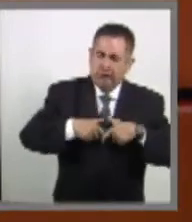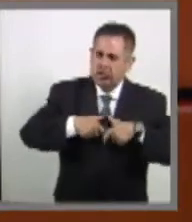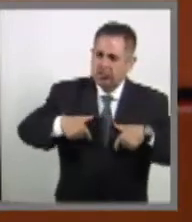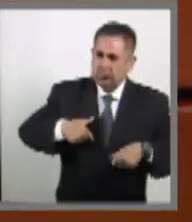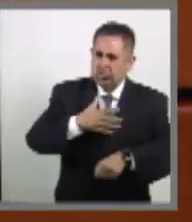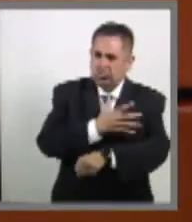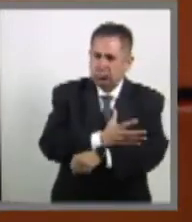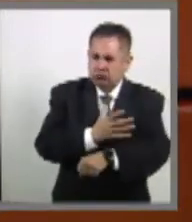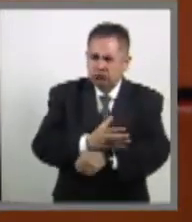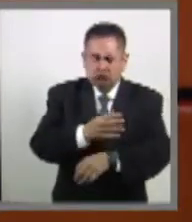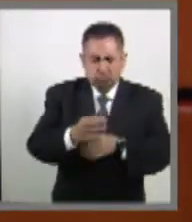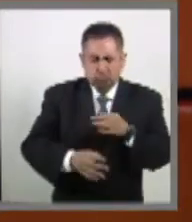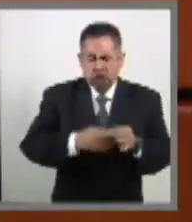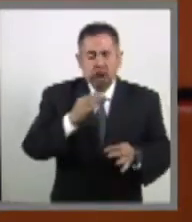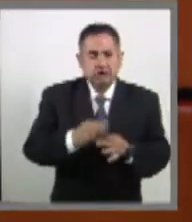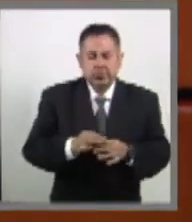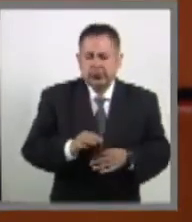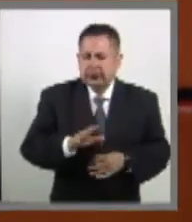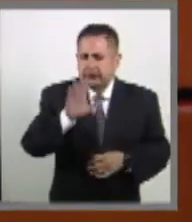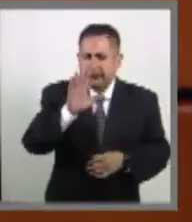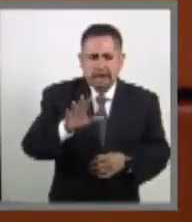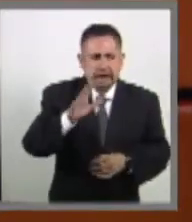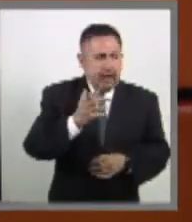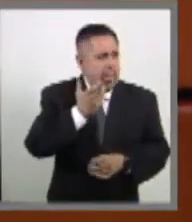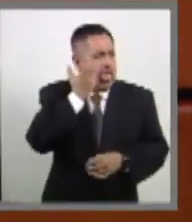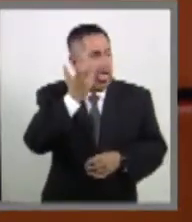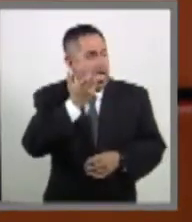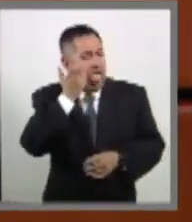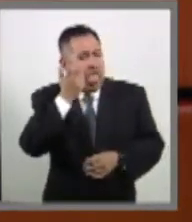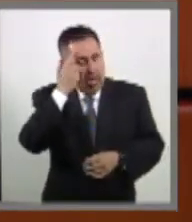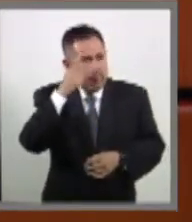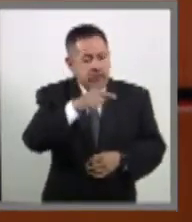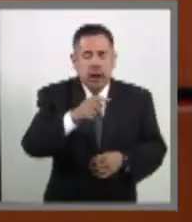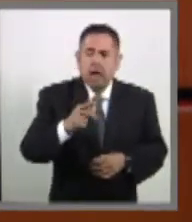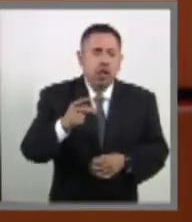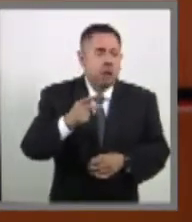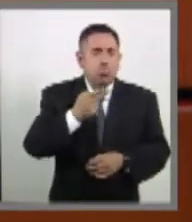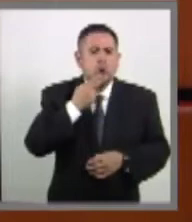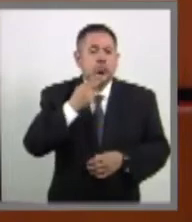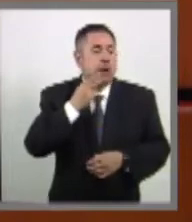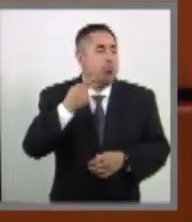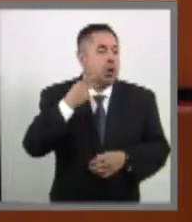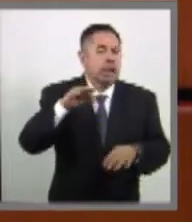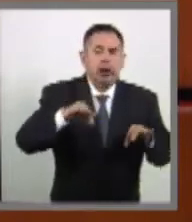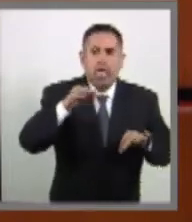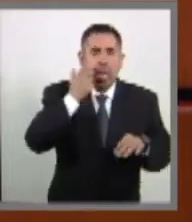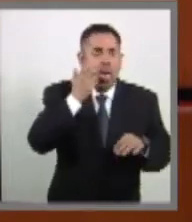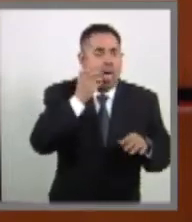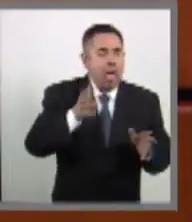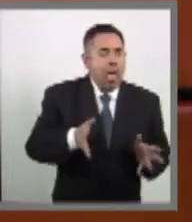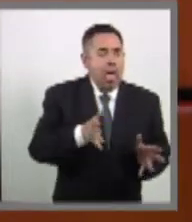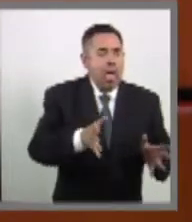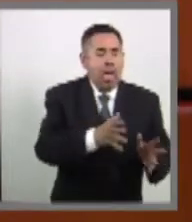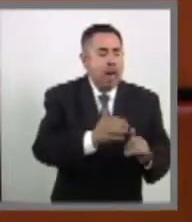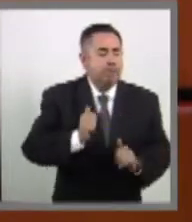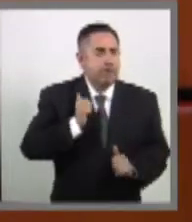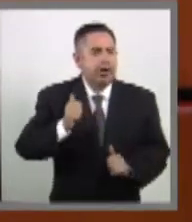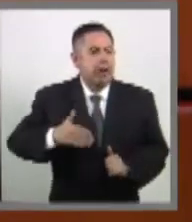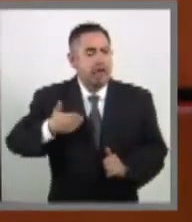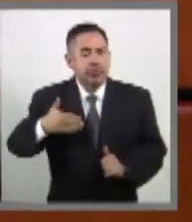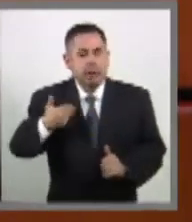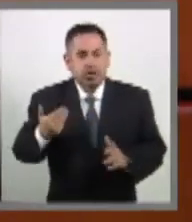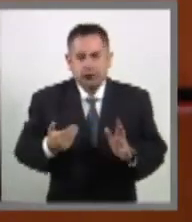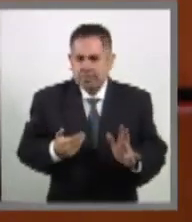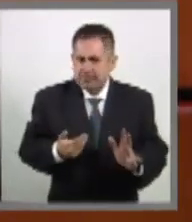dignidad simplemente la usó para propósitos políticos y ventaja personal. Es